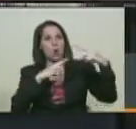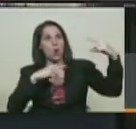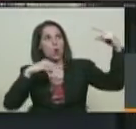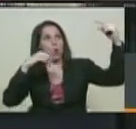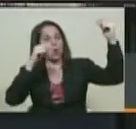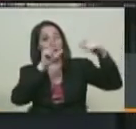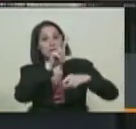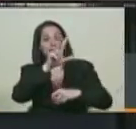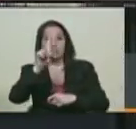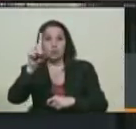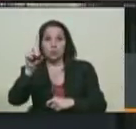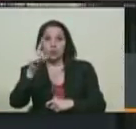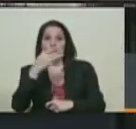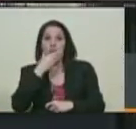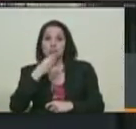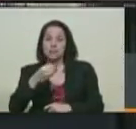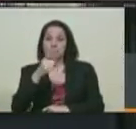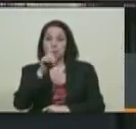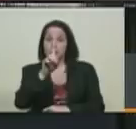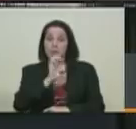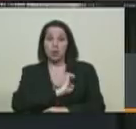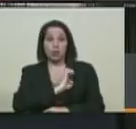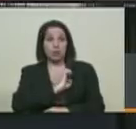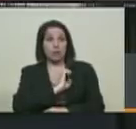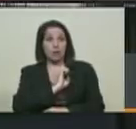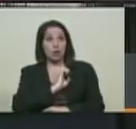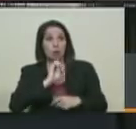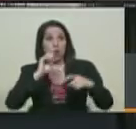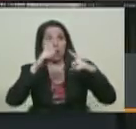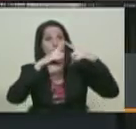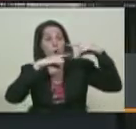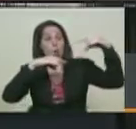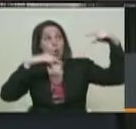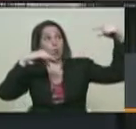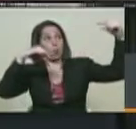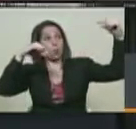de diciembre y 1 de enero. Fue una señal, 1 de enero